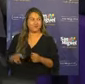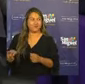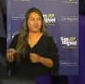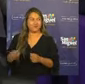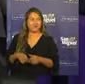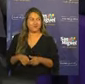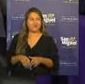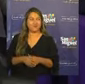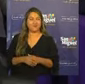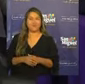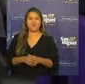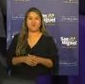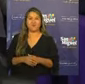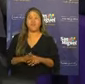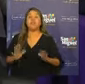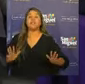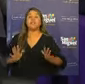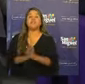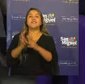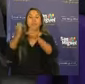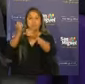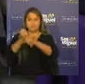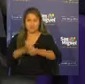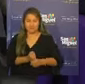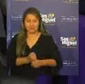bueno... San Miguel se compone